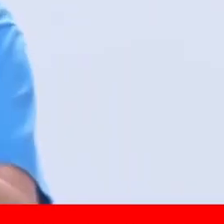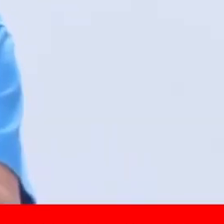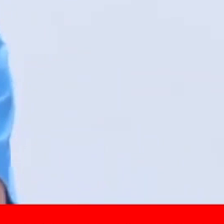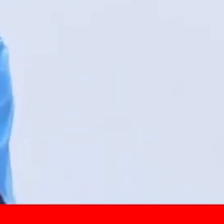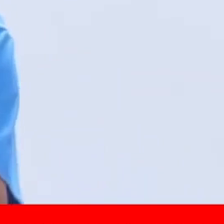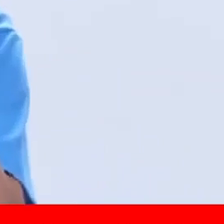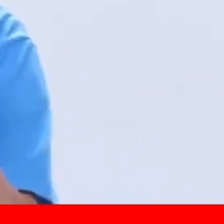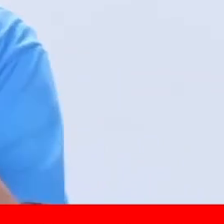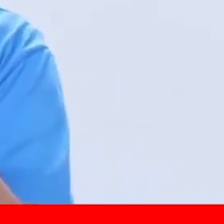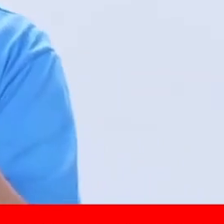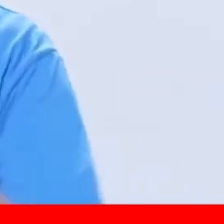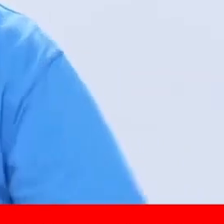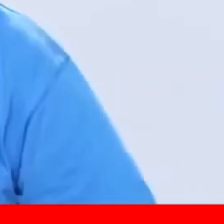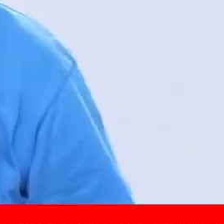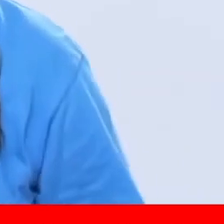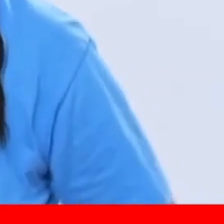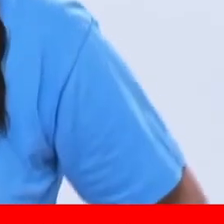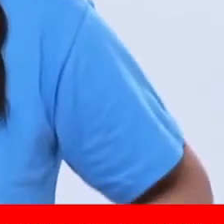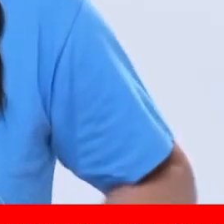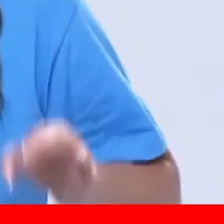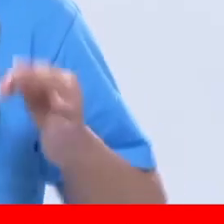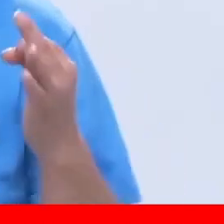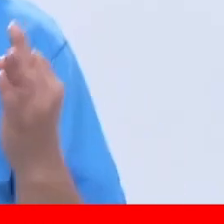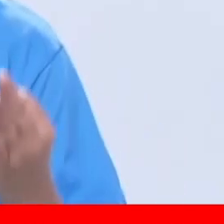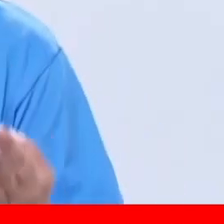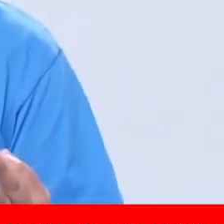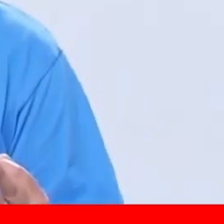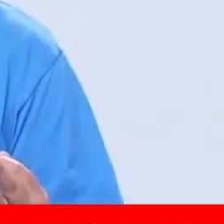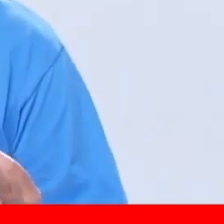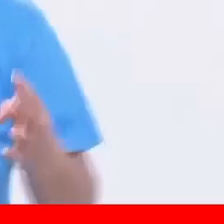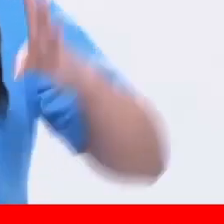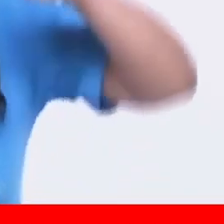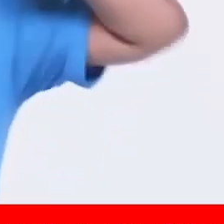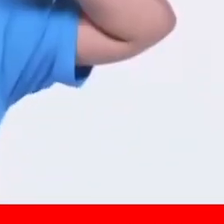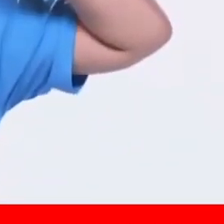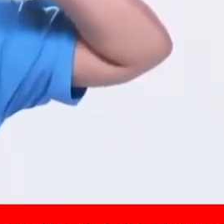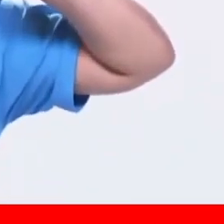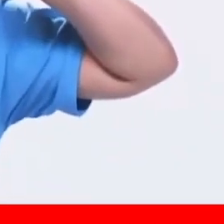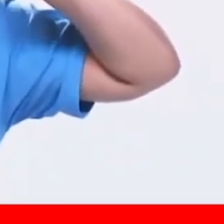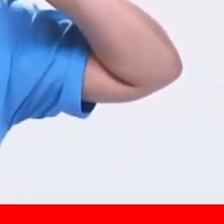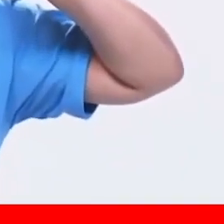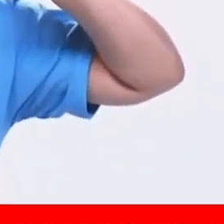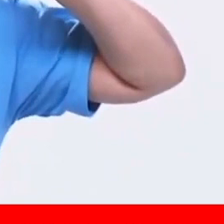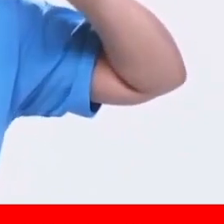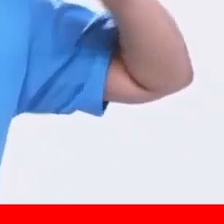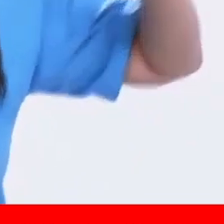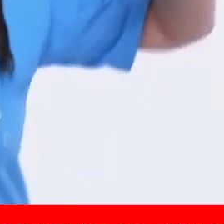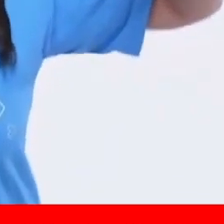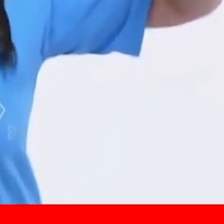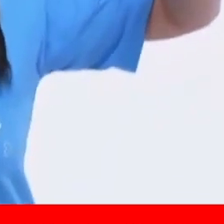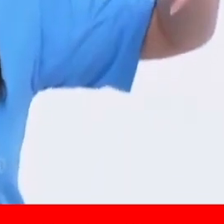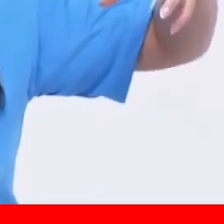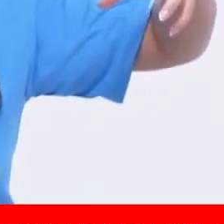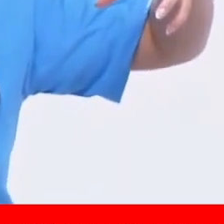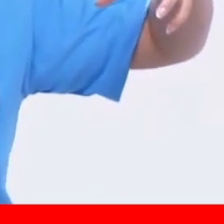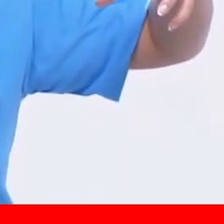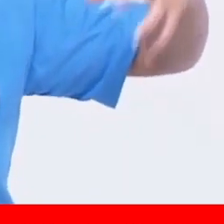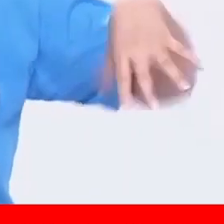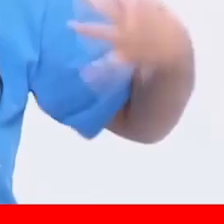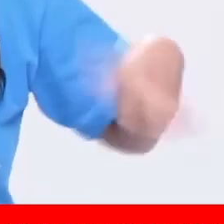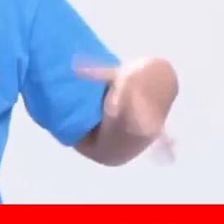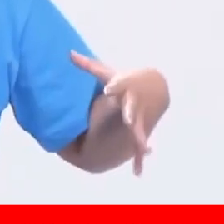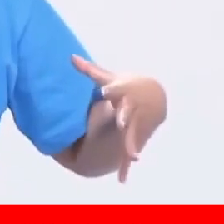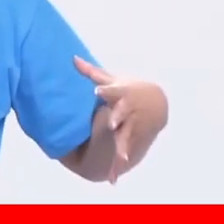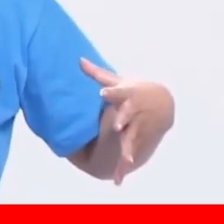tienes? A ver, voy a repetir la adivinanza. ¿Qué animalito tiene el cuerpo lleno de púas? Asusta a sus